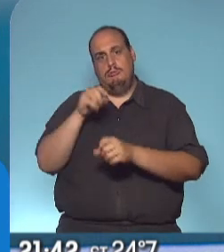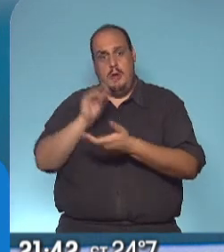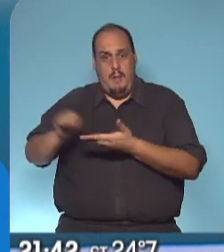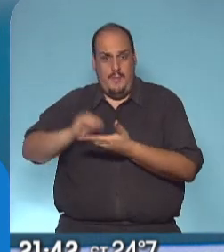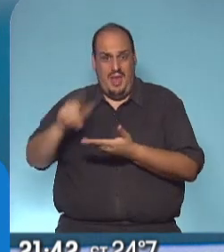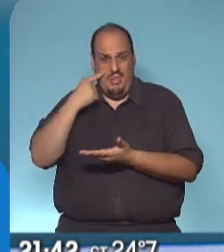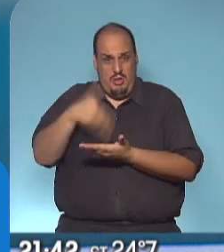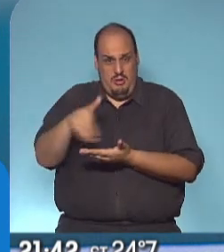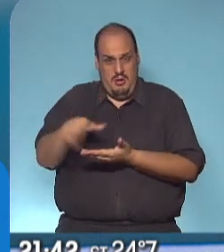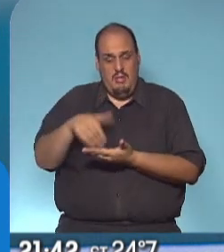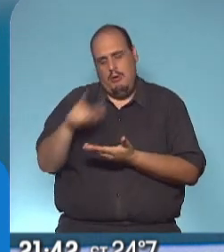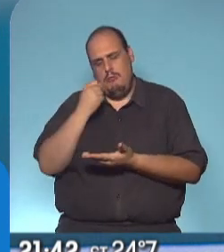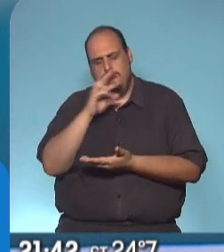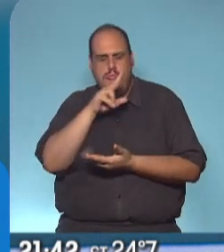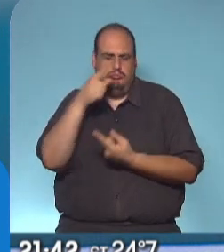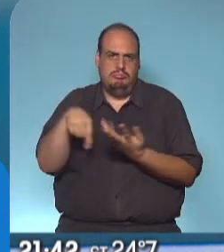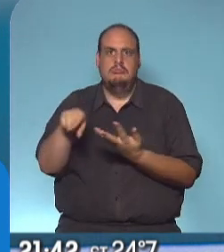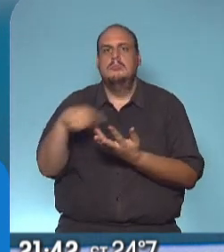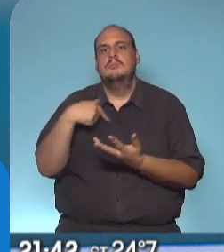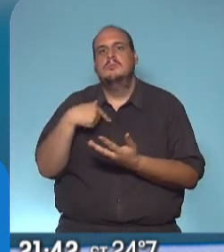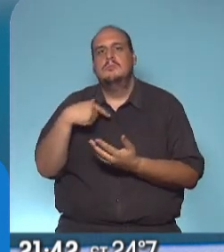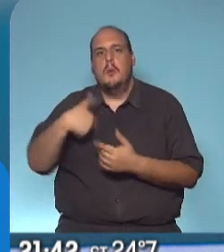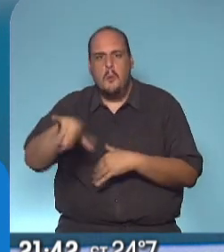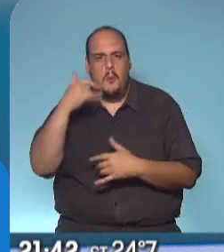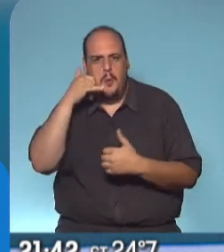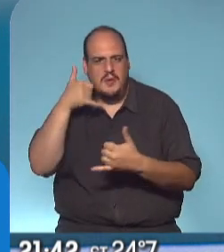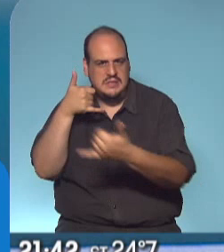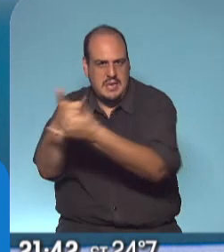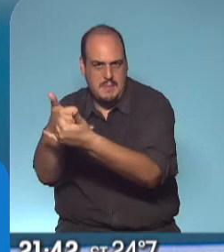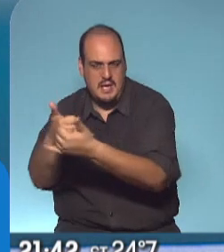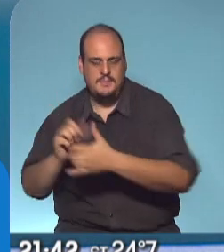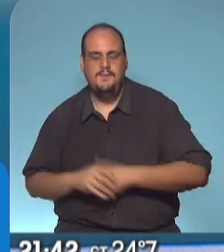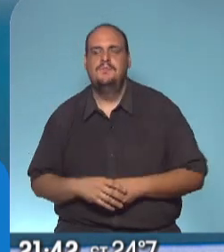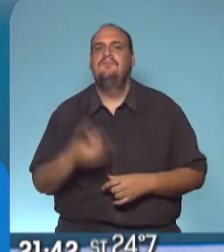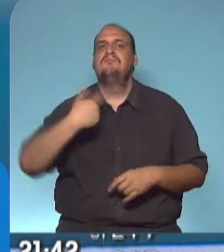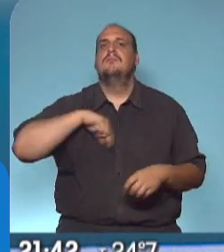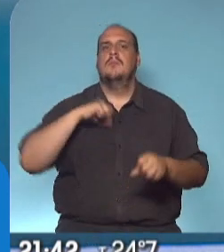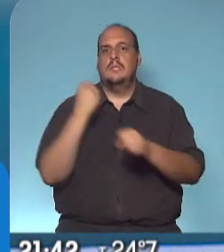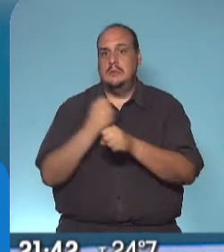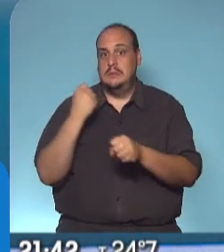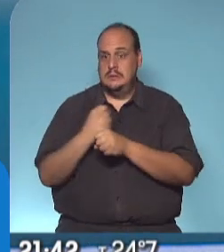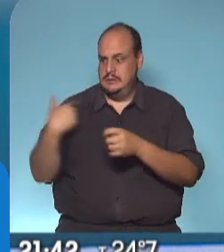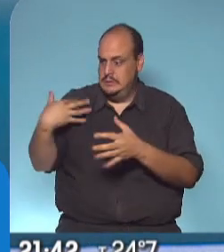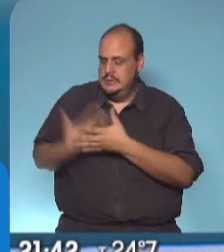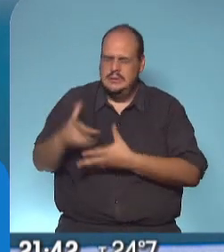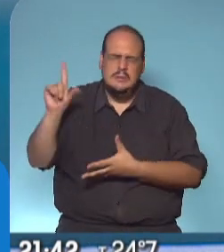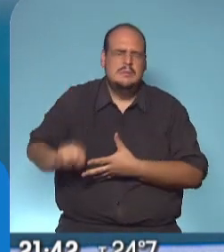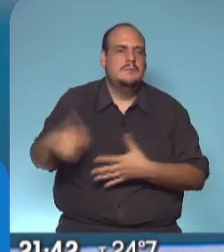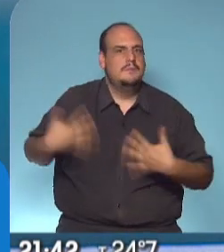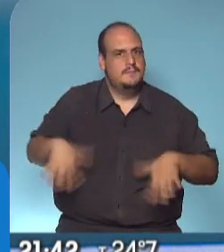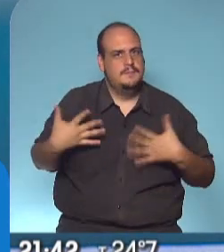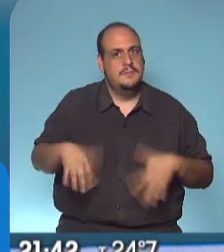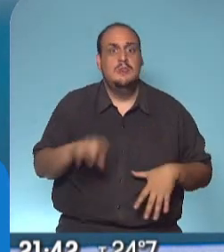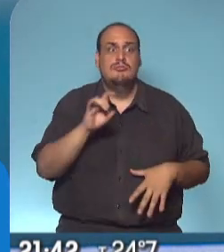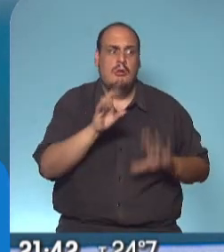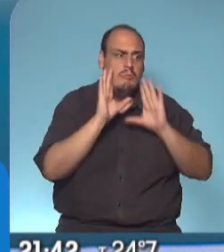las trabajadoras del INADI, los va a estar llamando. La verdad es que venimos trabajando mucho, no solo con la